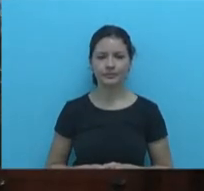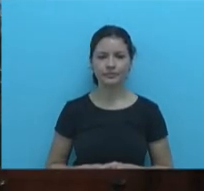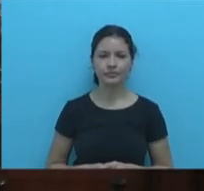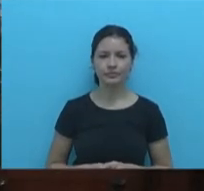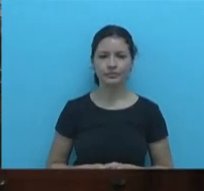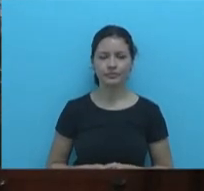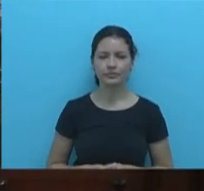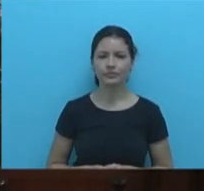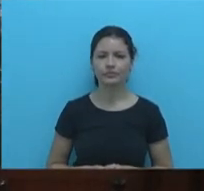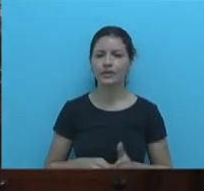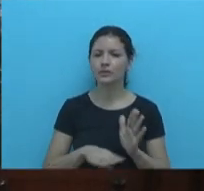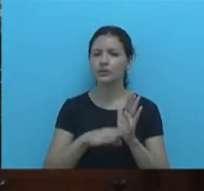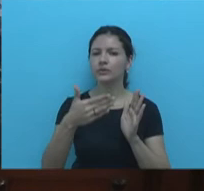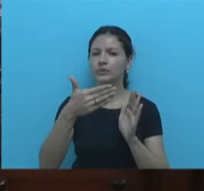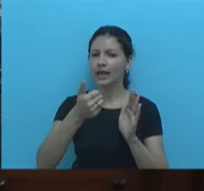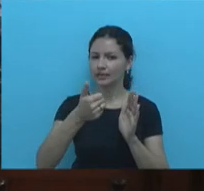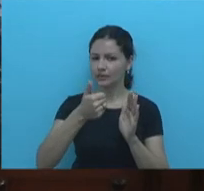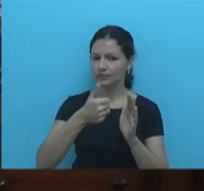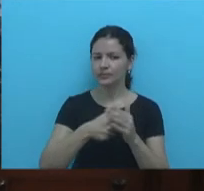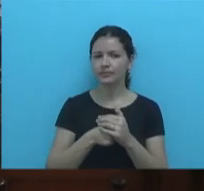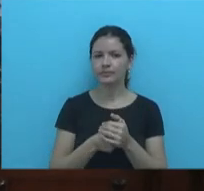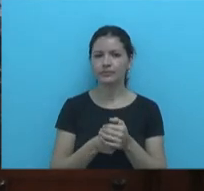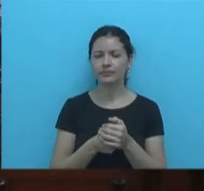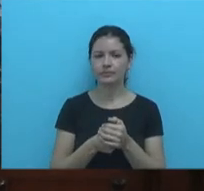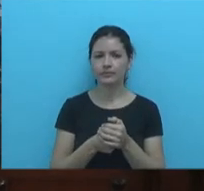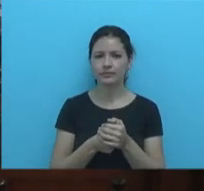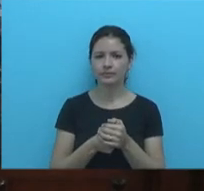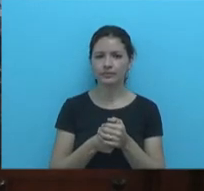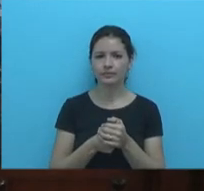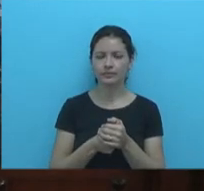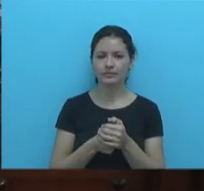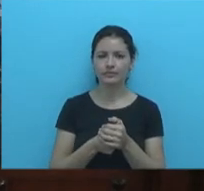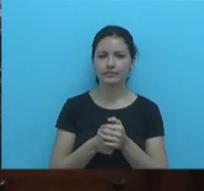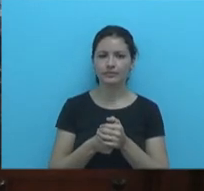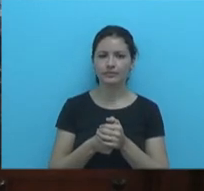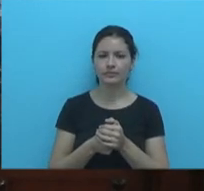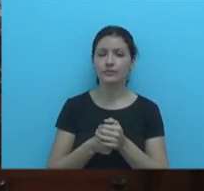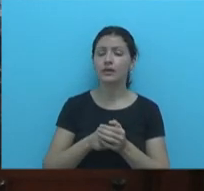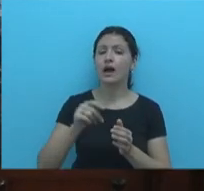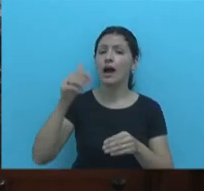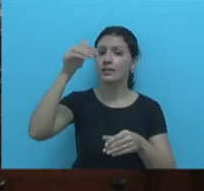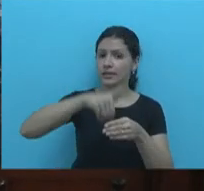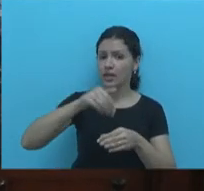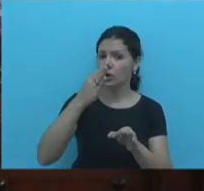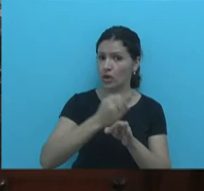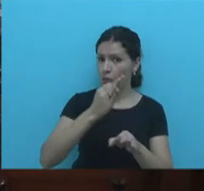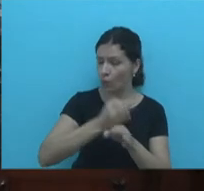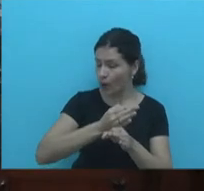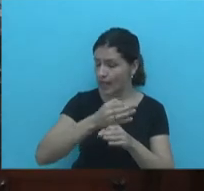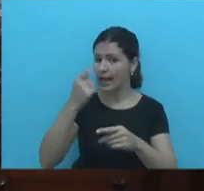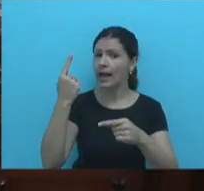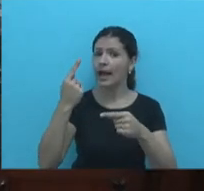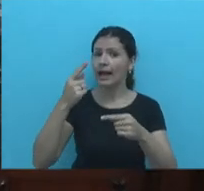en conformidad al año lectivo. Artículo 6. Espacio. Se realizarán en los establecimientos educativos que posean los equipamientos necesarios para los cursos de estas